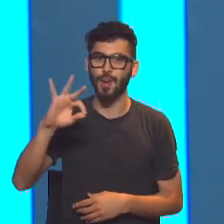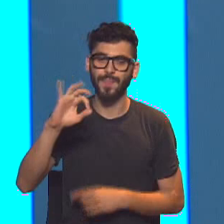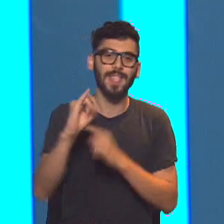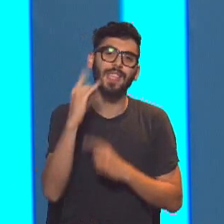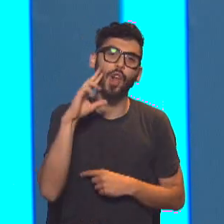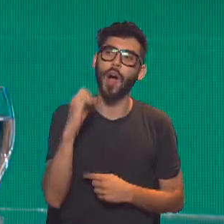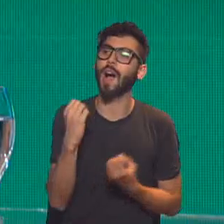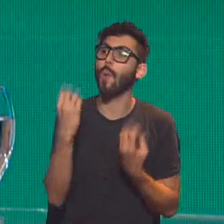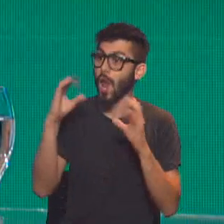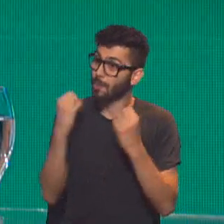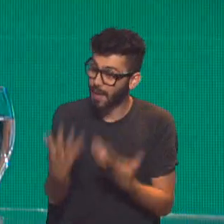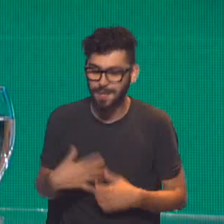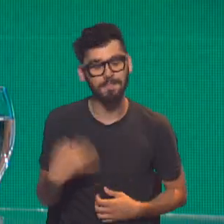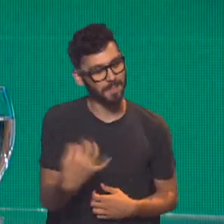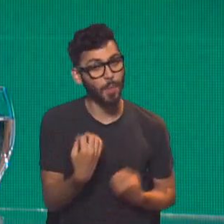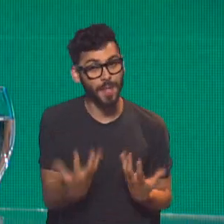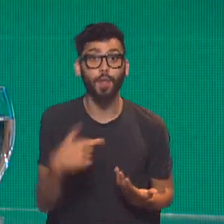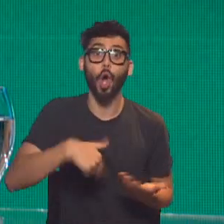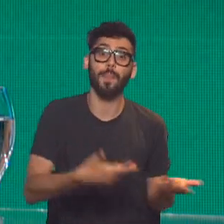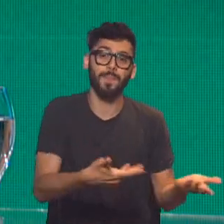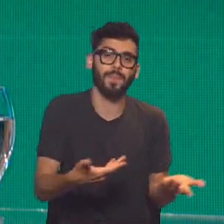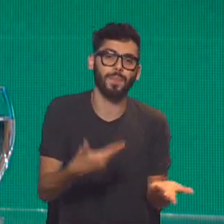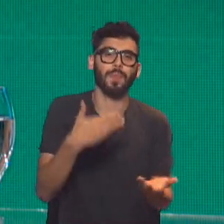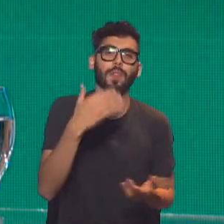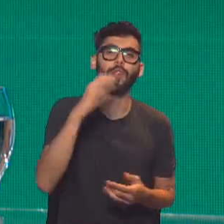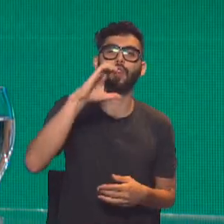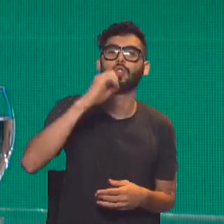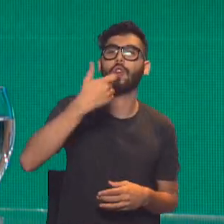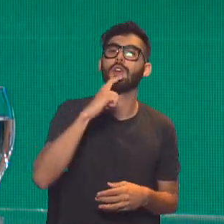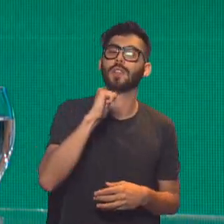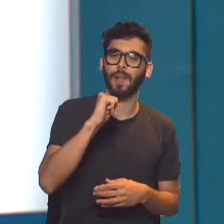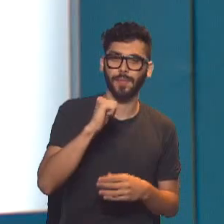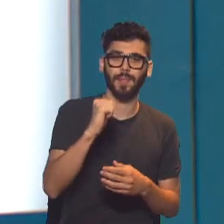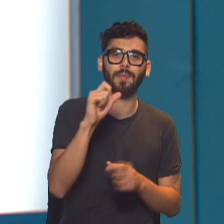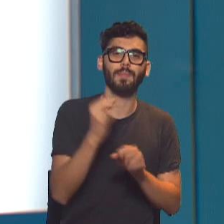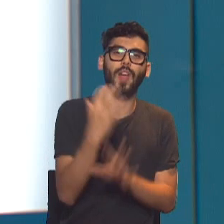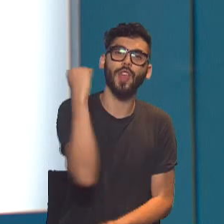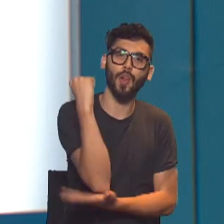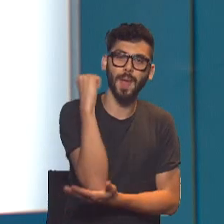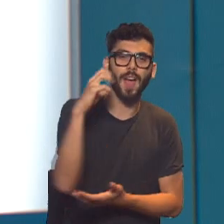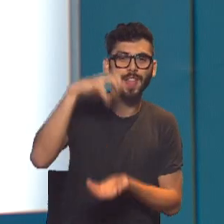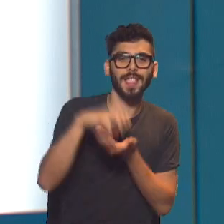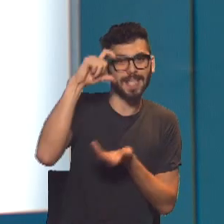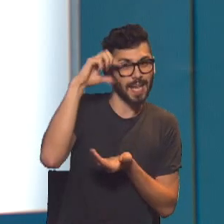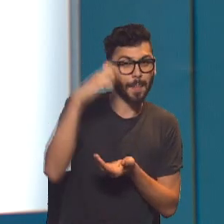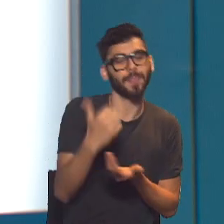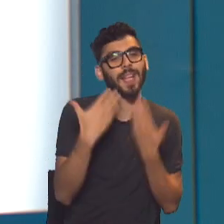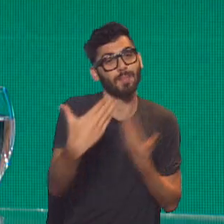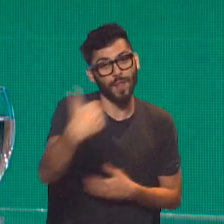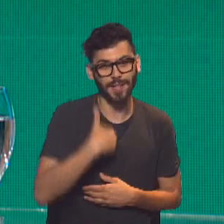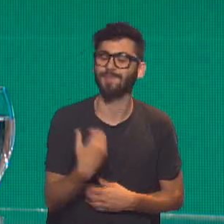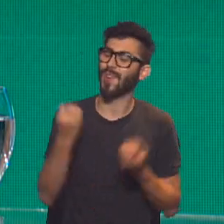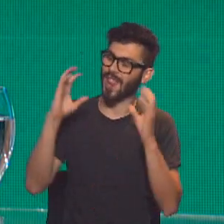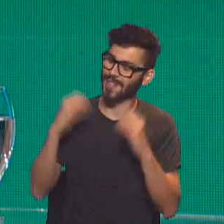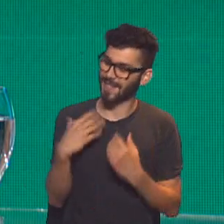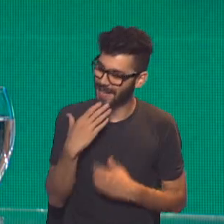¿Cómo va? Muy bien, hoy tenemos de invitado a Juan Pablo Acosta, economista del CEPA, lo anunciaba hace instantes. ¿Cómo está, Juan? Gracias por venir hoy. Buenas noches, gracias. Y